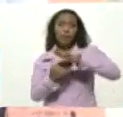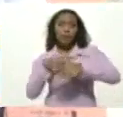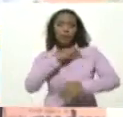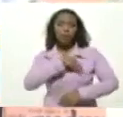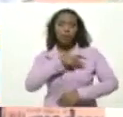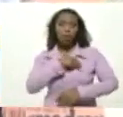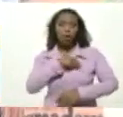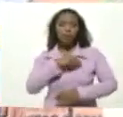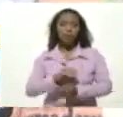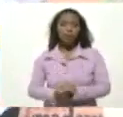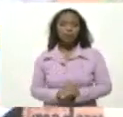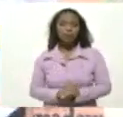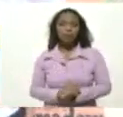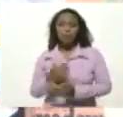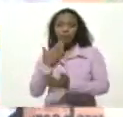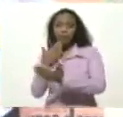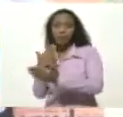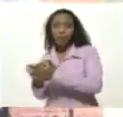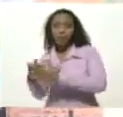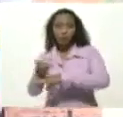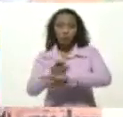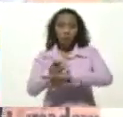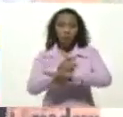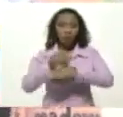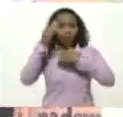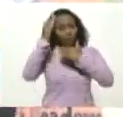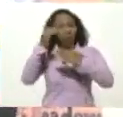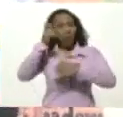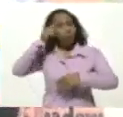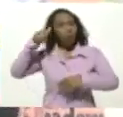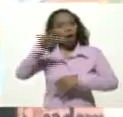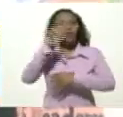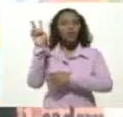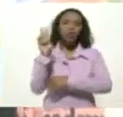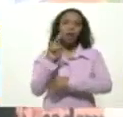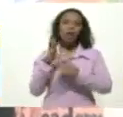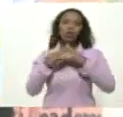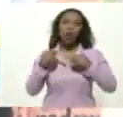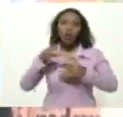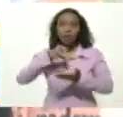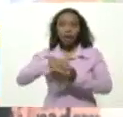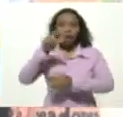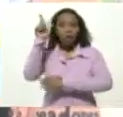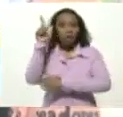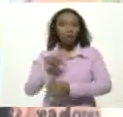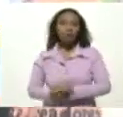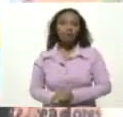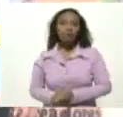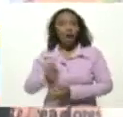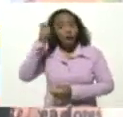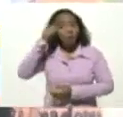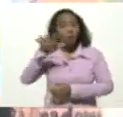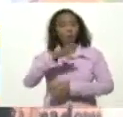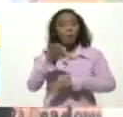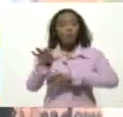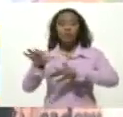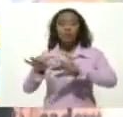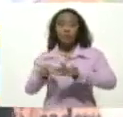Ministra. Así es, gracias, gobernador. Saludamos a todo el pueblo de Venezuela, a todo el pueblo del estado Lara y al pueblo del